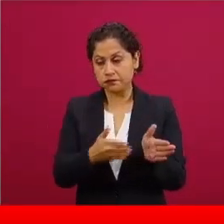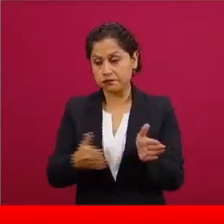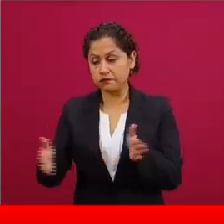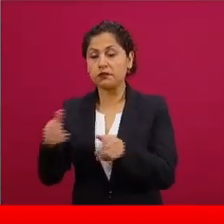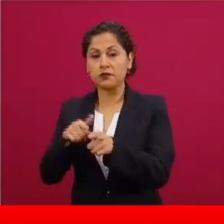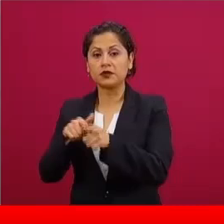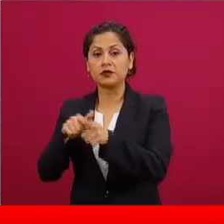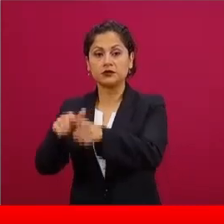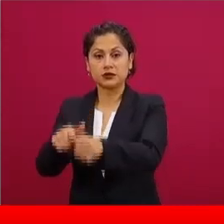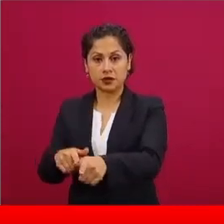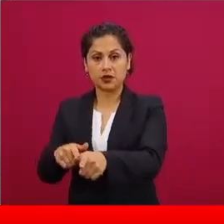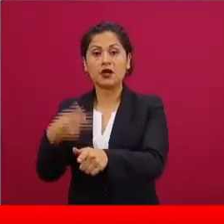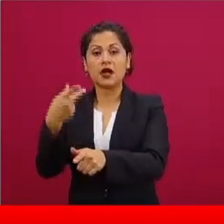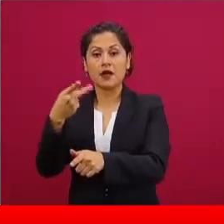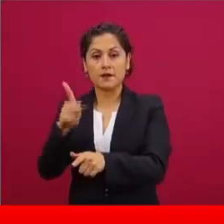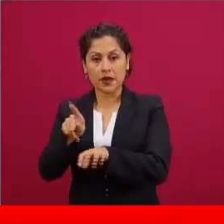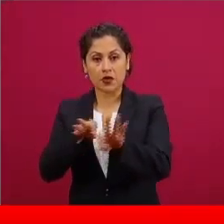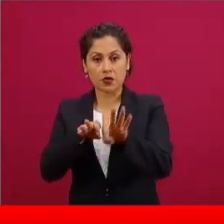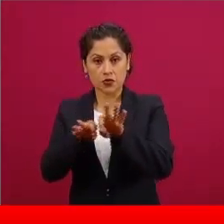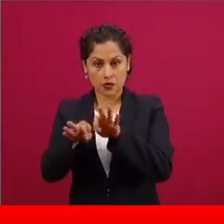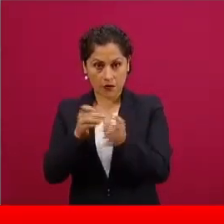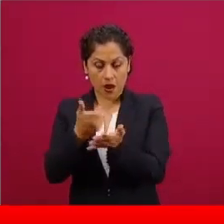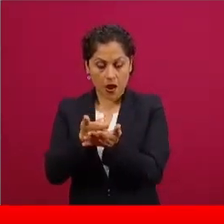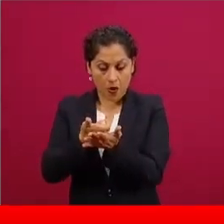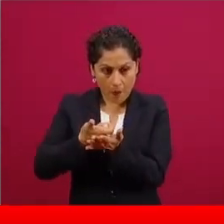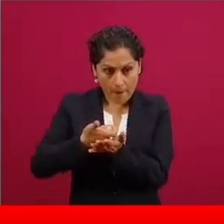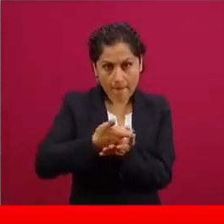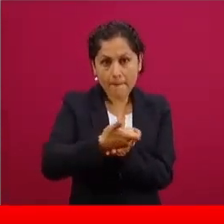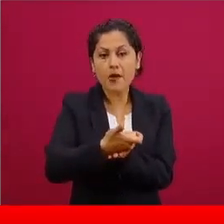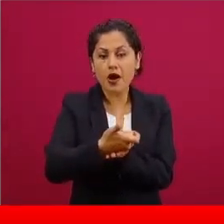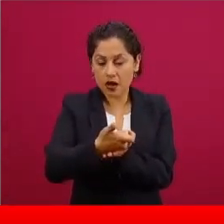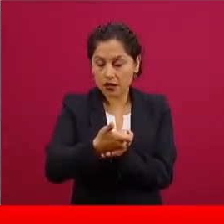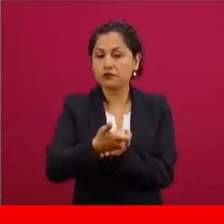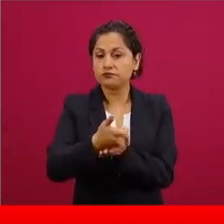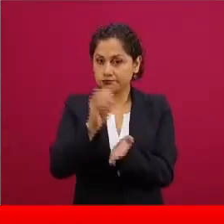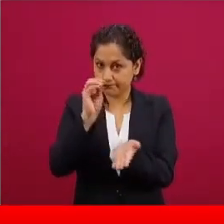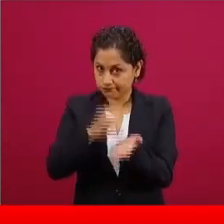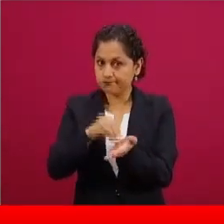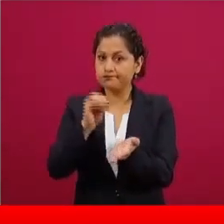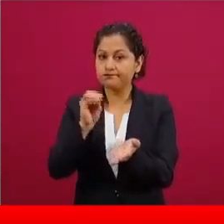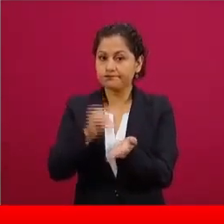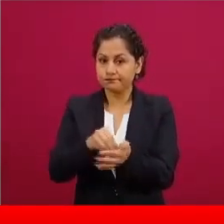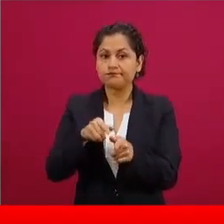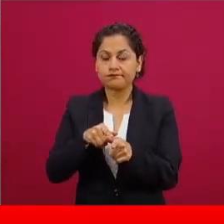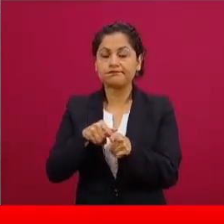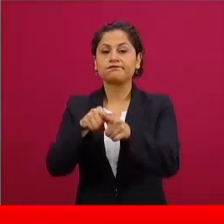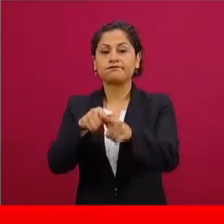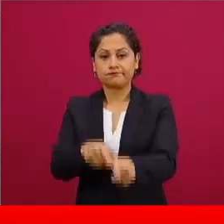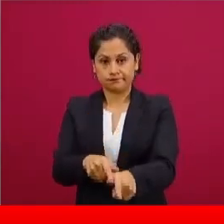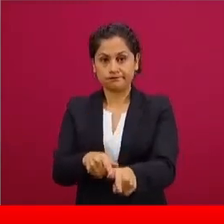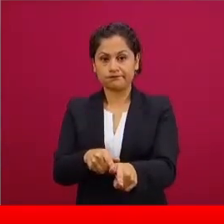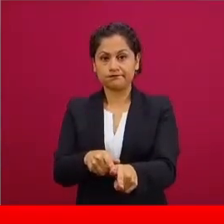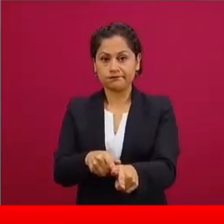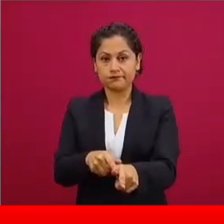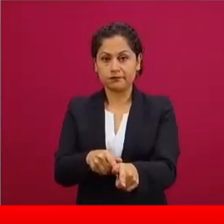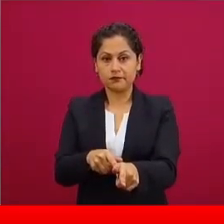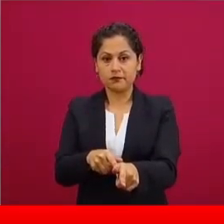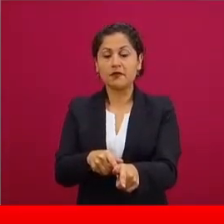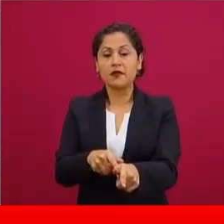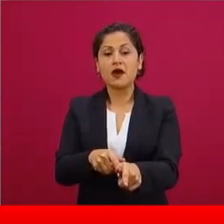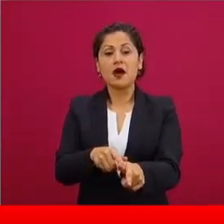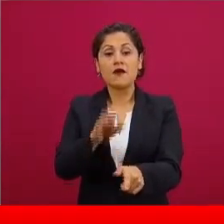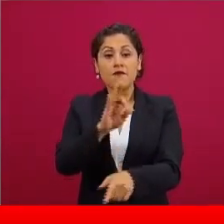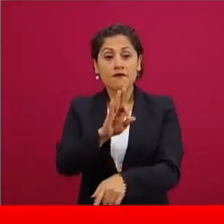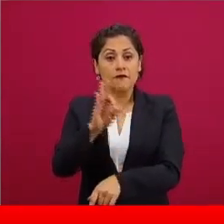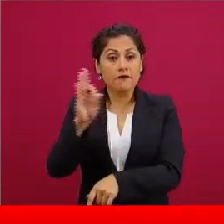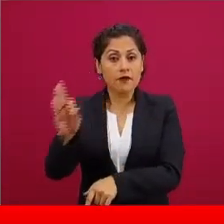en esta situación debido a la pandemia de coronavirus hasta el primero de agosto